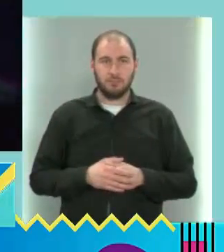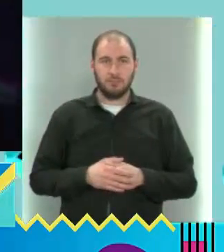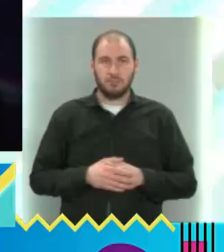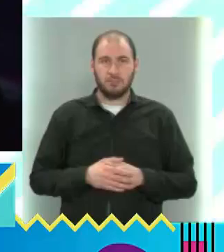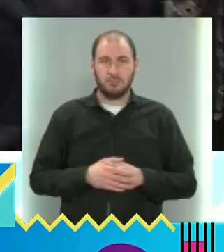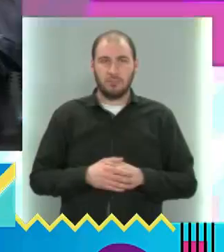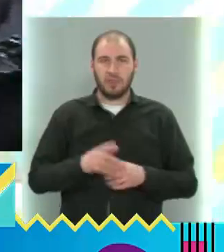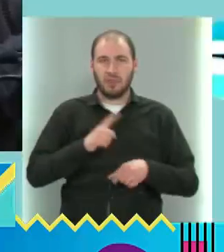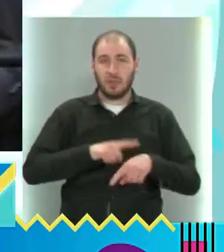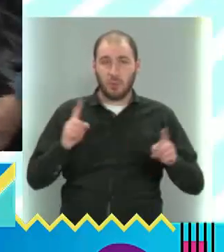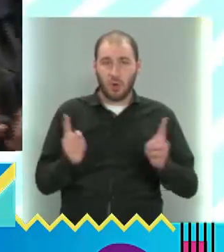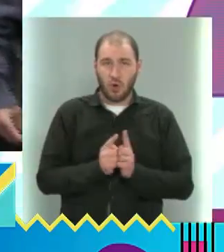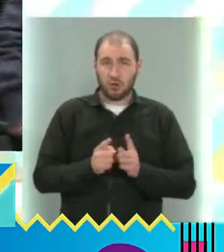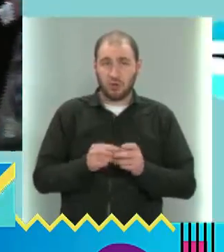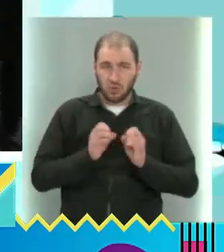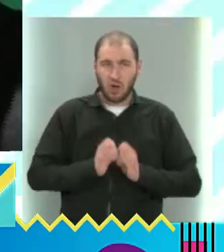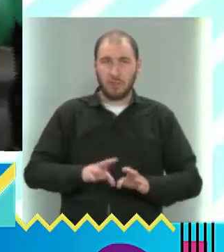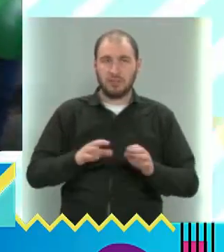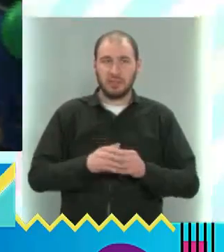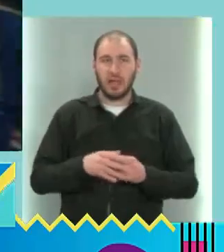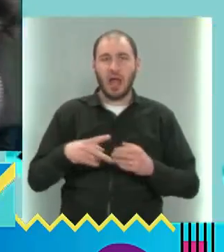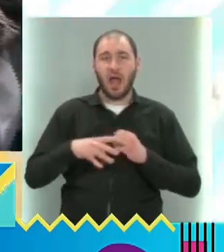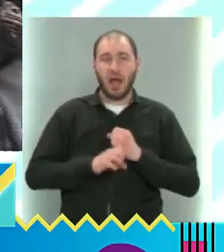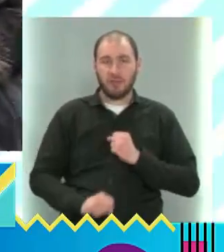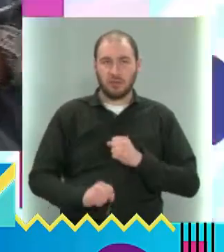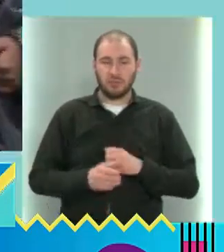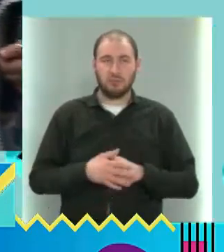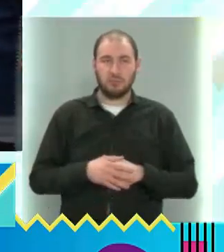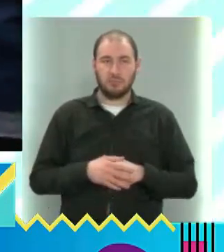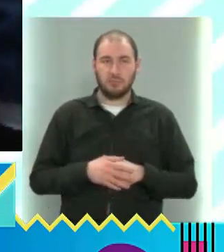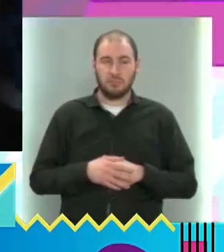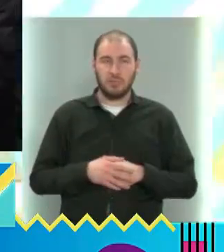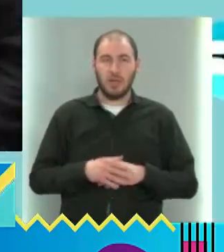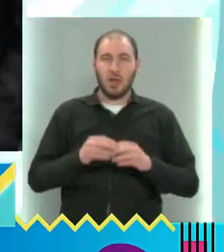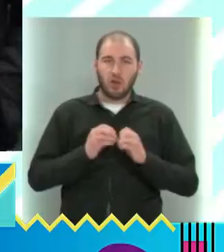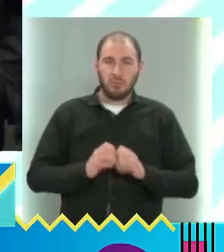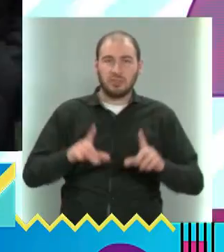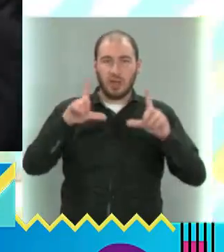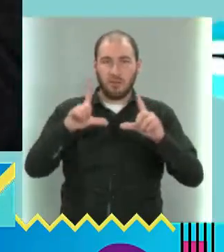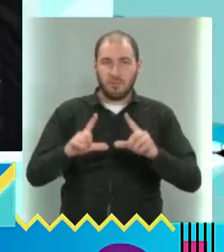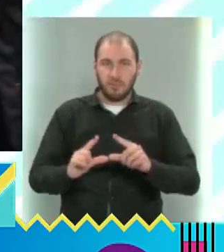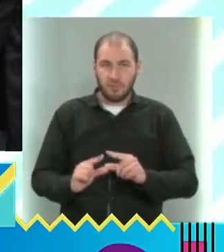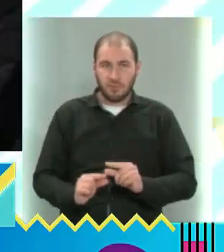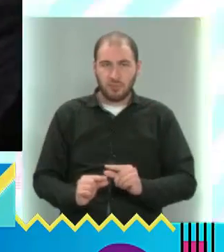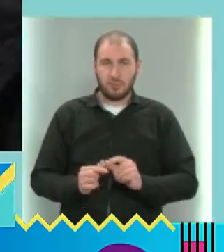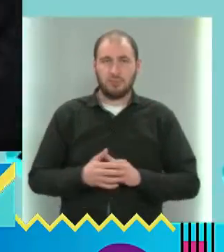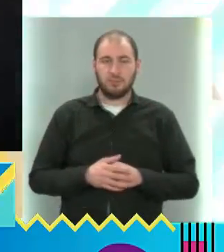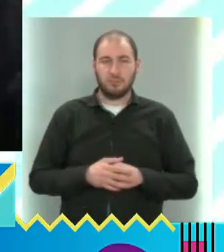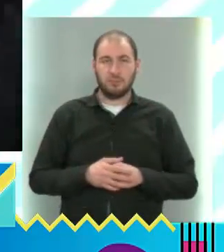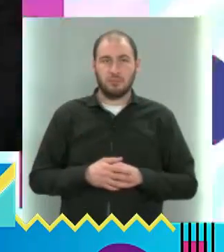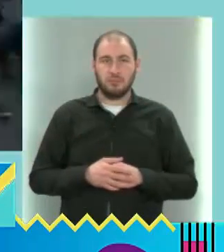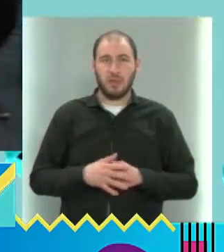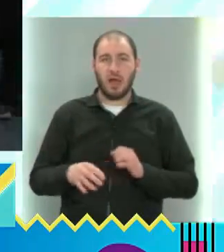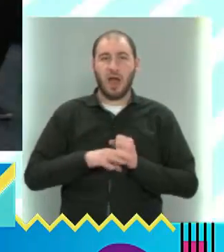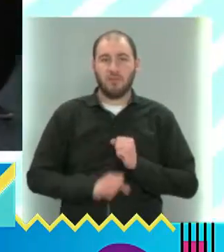en poco tiempo de aplicación de la interrupción voluntaria del embarazo comienza a disminuir